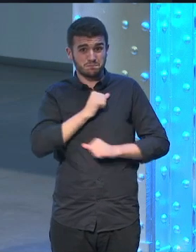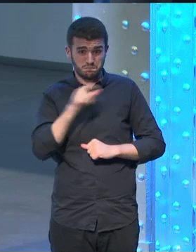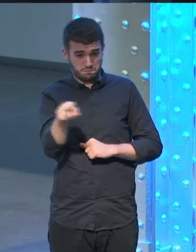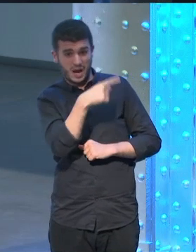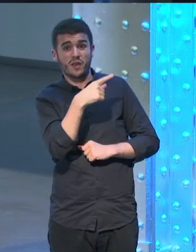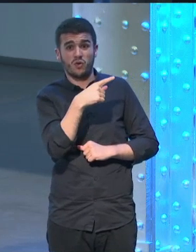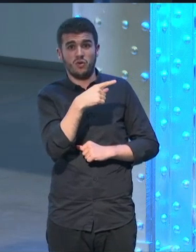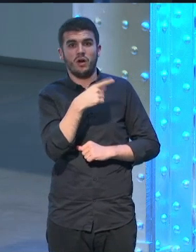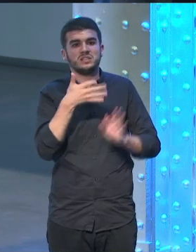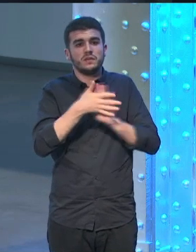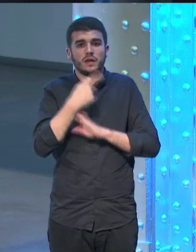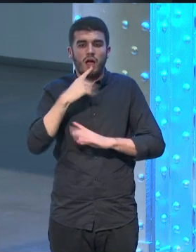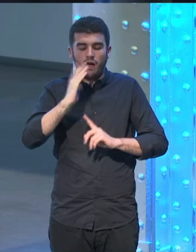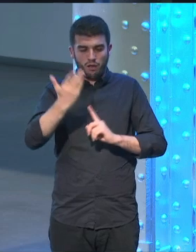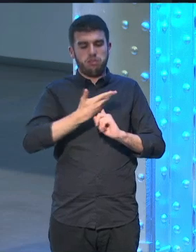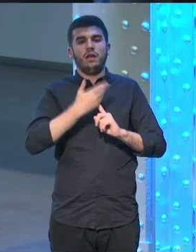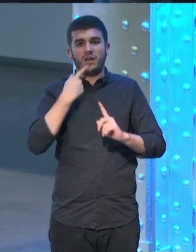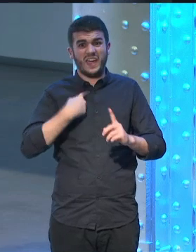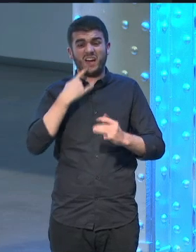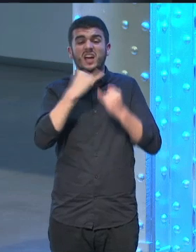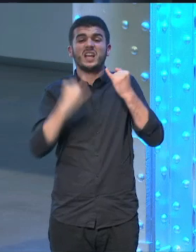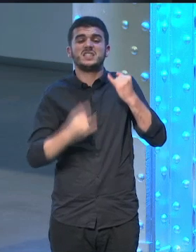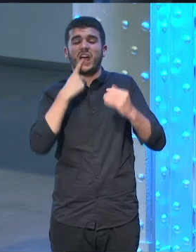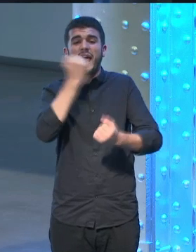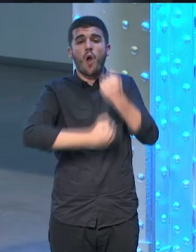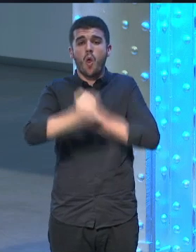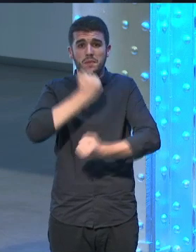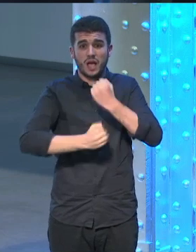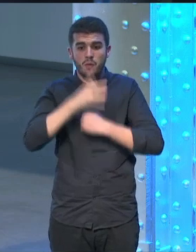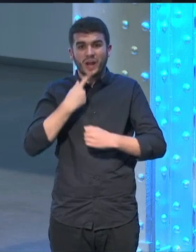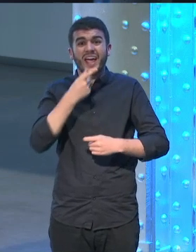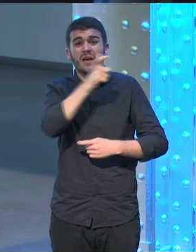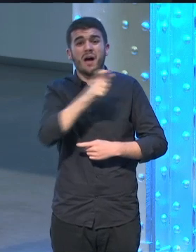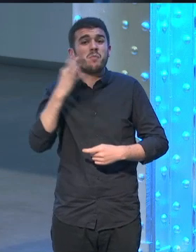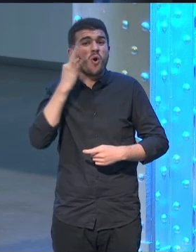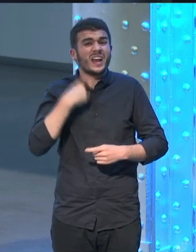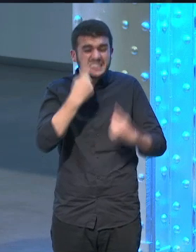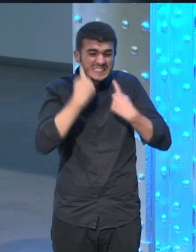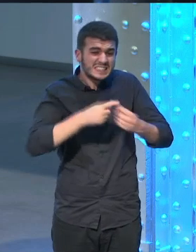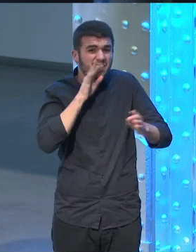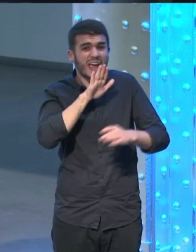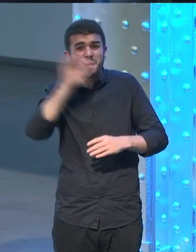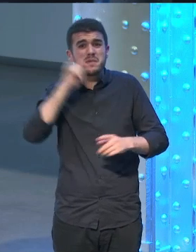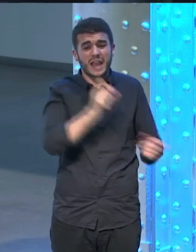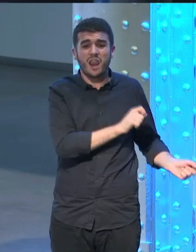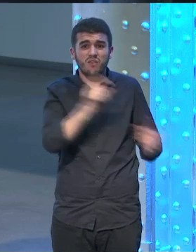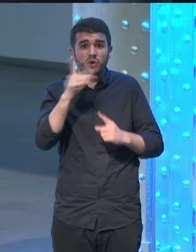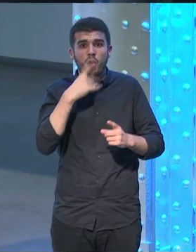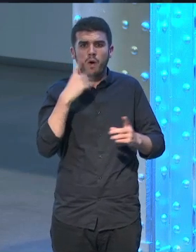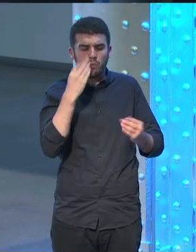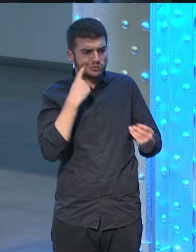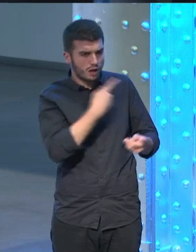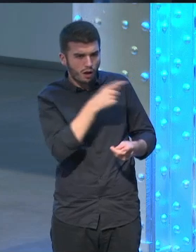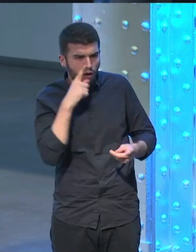las primeras víctimas de nuestra crisis económica y las primeras mujeres que emigran fuera y que además encontramos muchas ingenieras